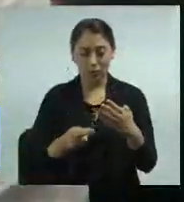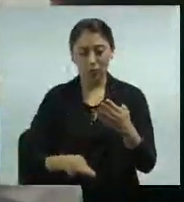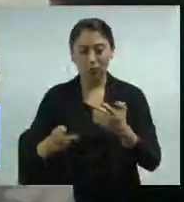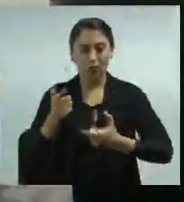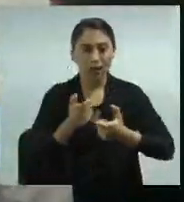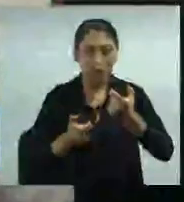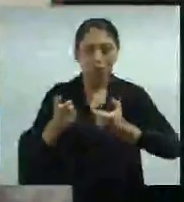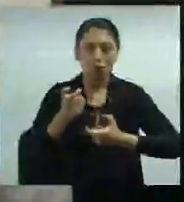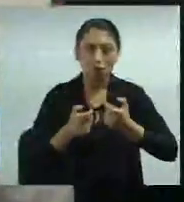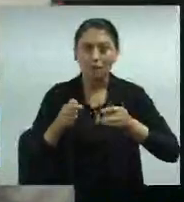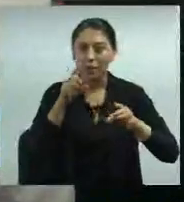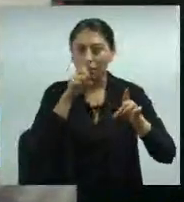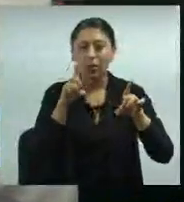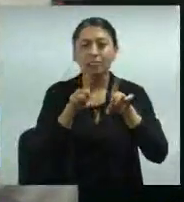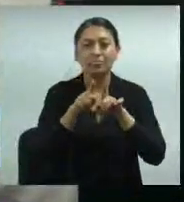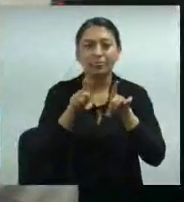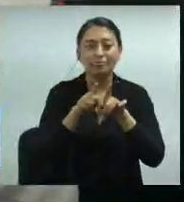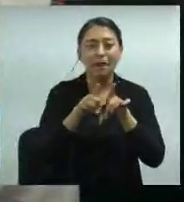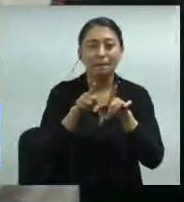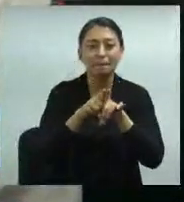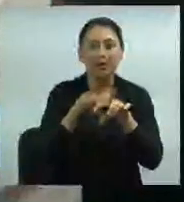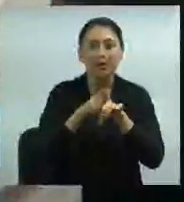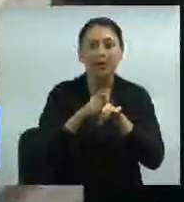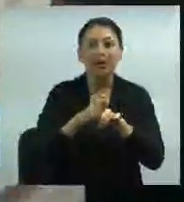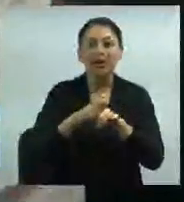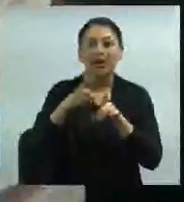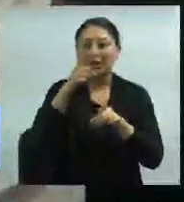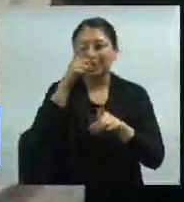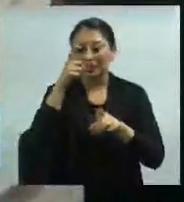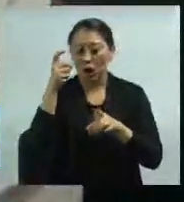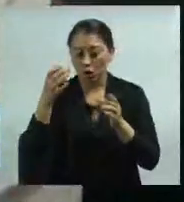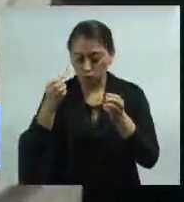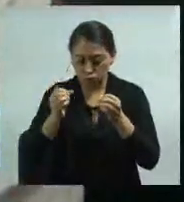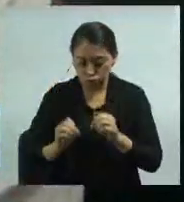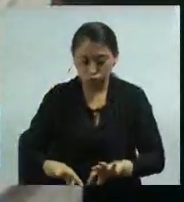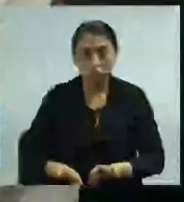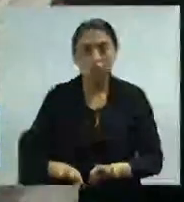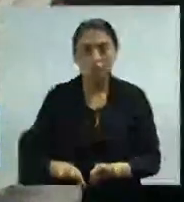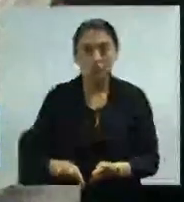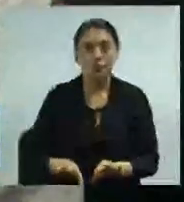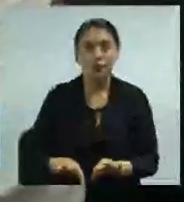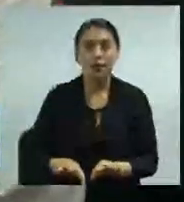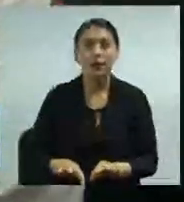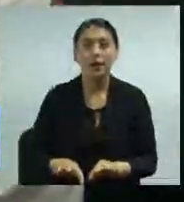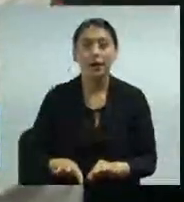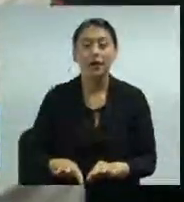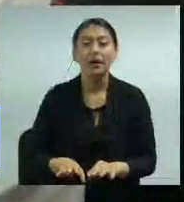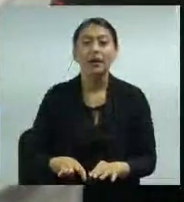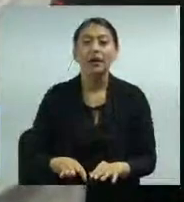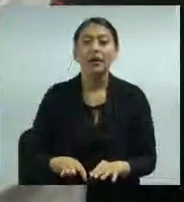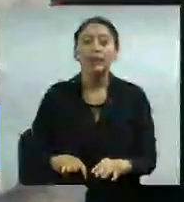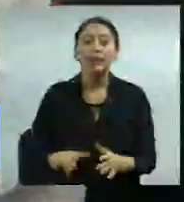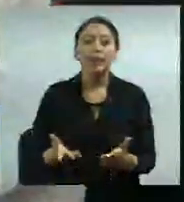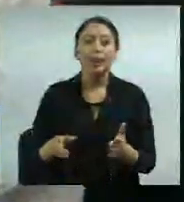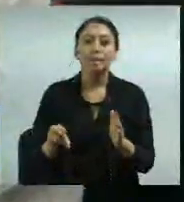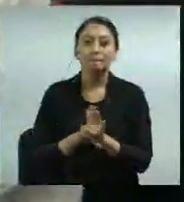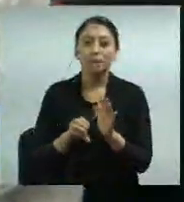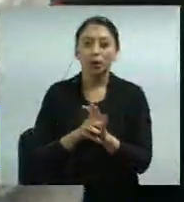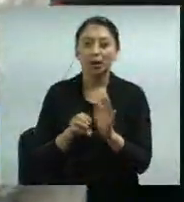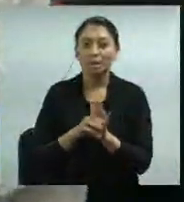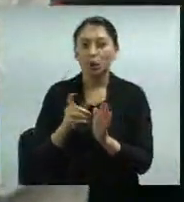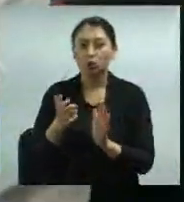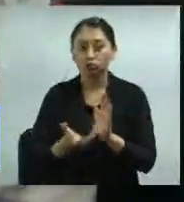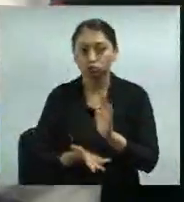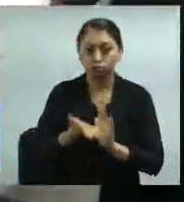la infraestructura productiva se pierde, y entonces, hablando en términos económicos, se contrae la oferta y se disparan los